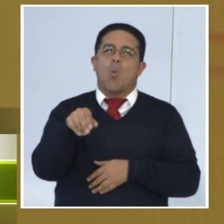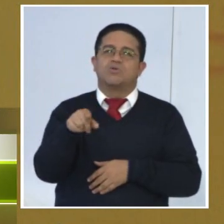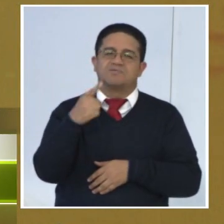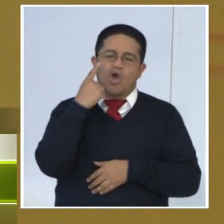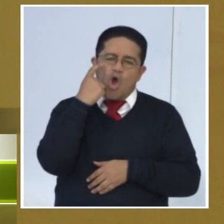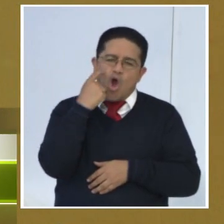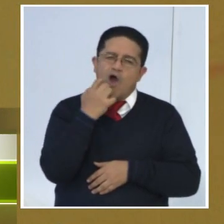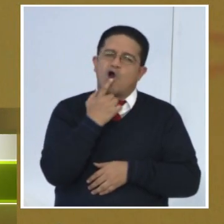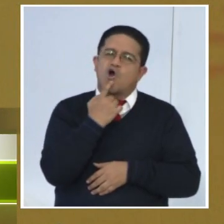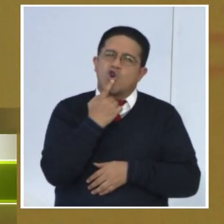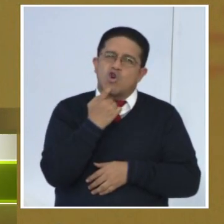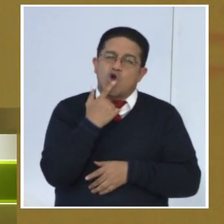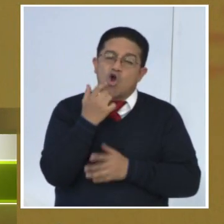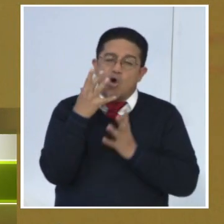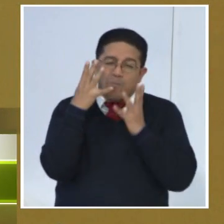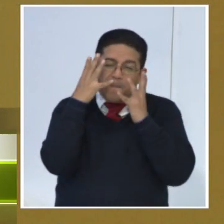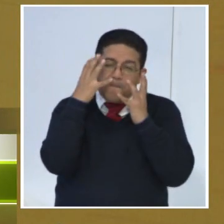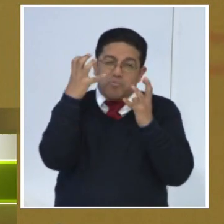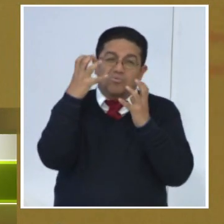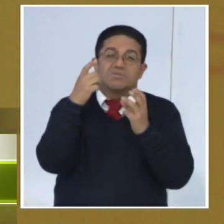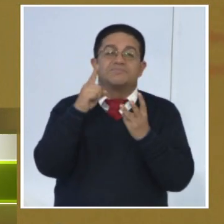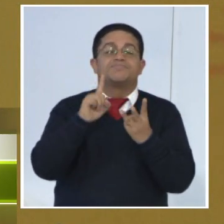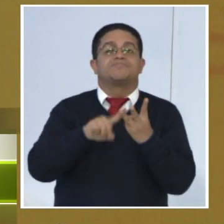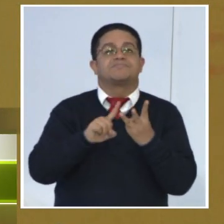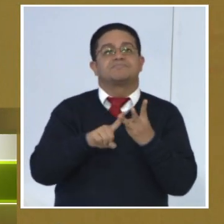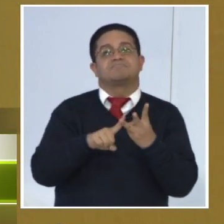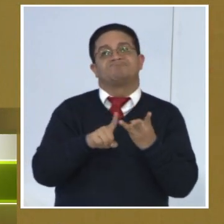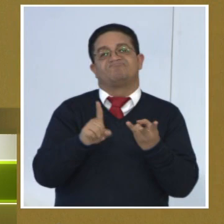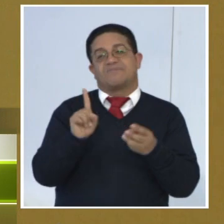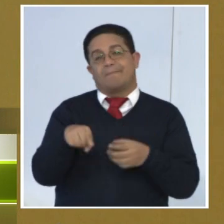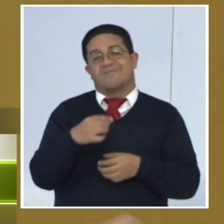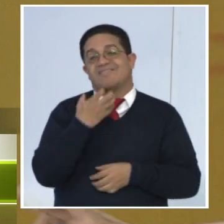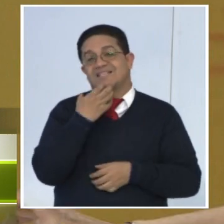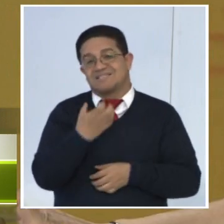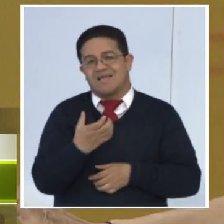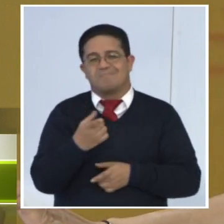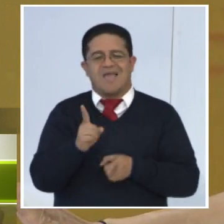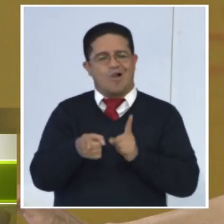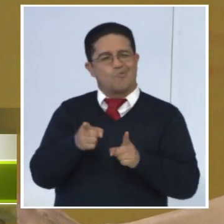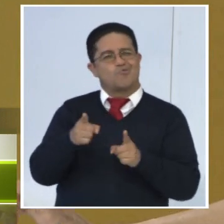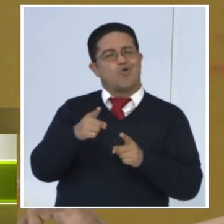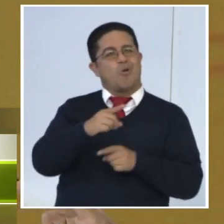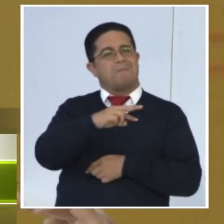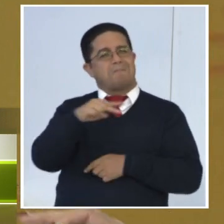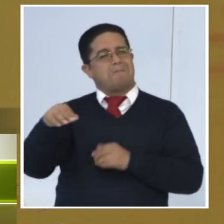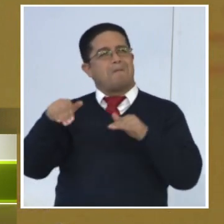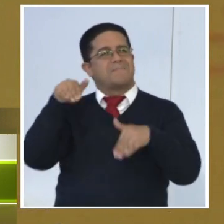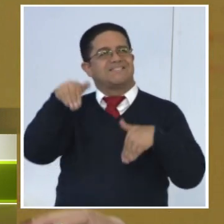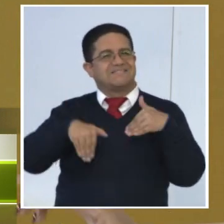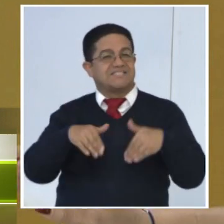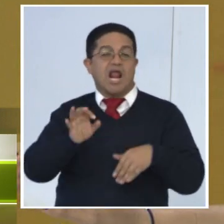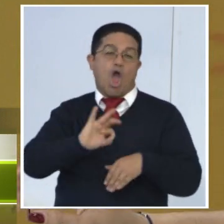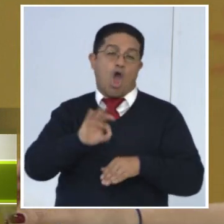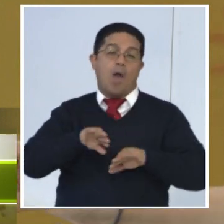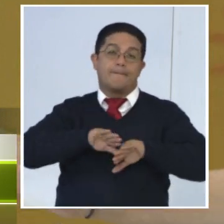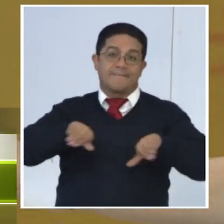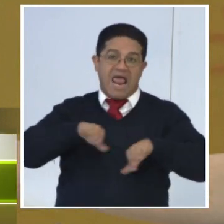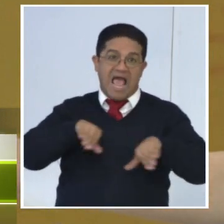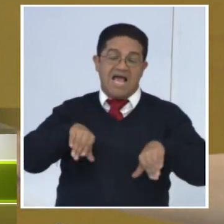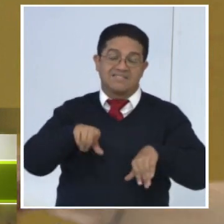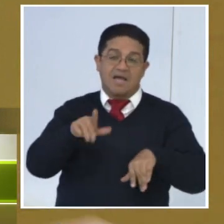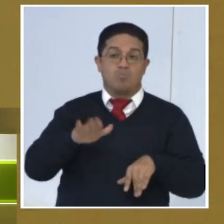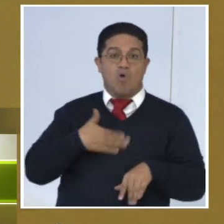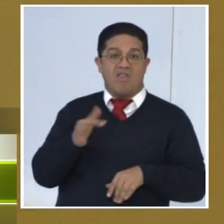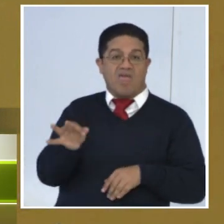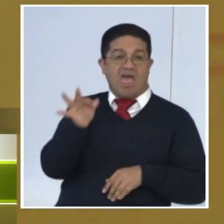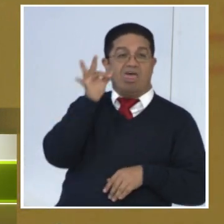vamos a ver mucha mayor cantidad de conjuntivitis, sobre todo en diciembre, enero, mucha piscina, mucha playa, muchos lugares donde se pueden contaminar y